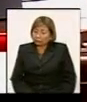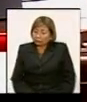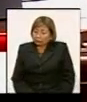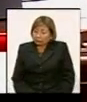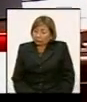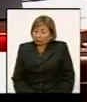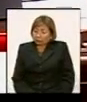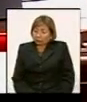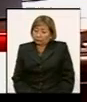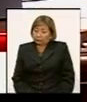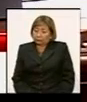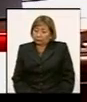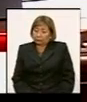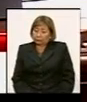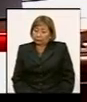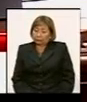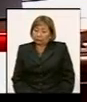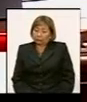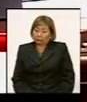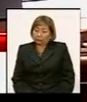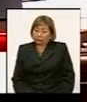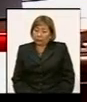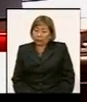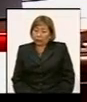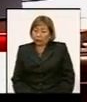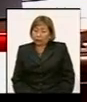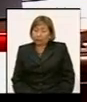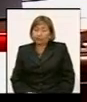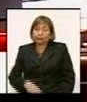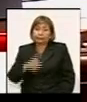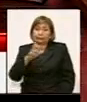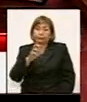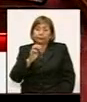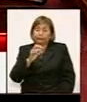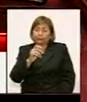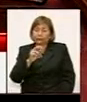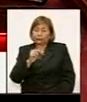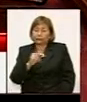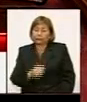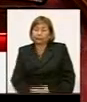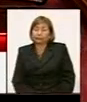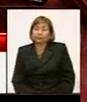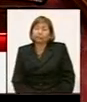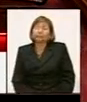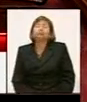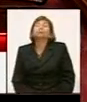Continúa en el uso de la palabra la congresista Letona.